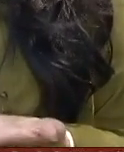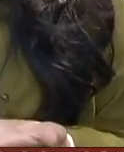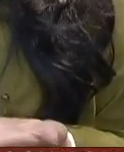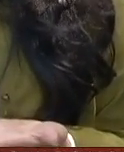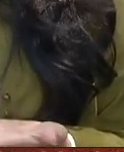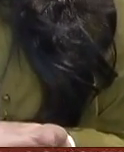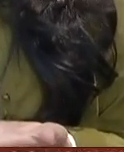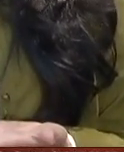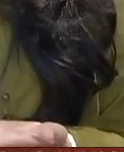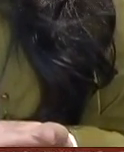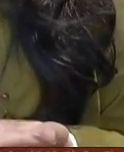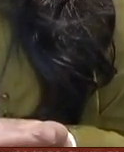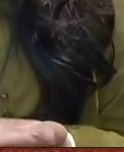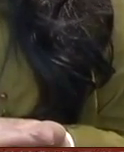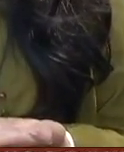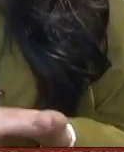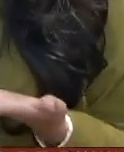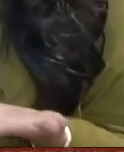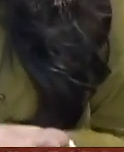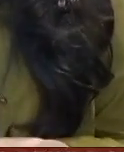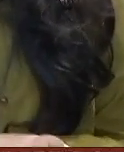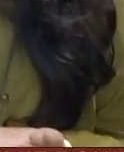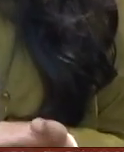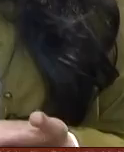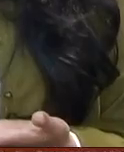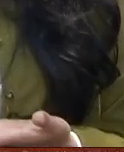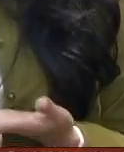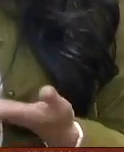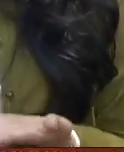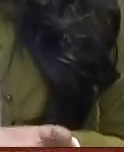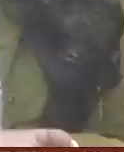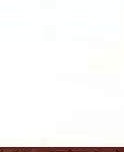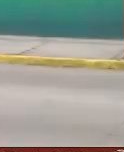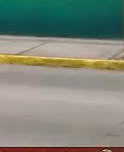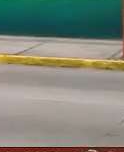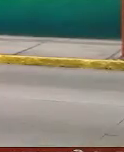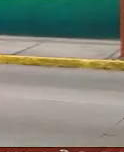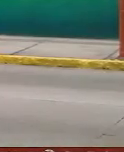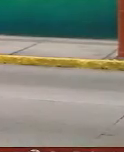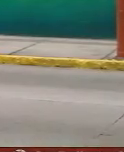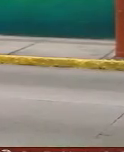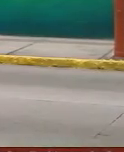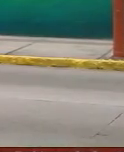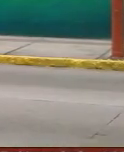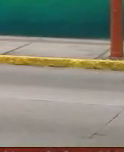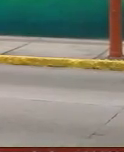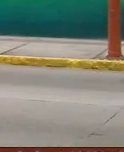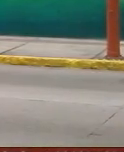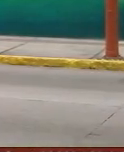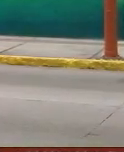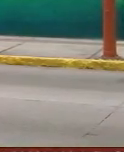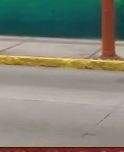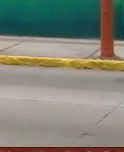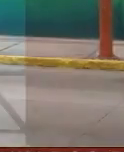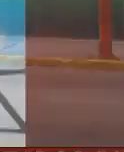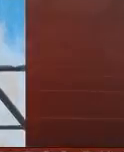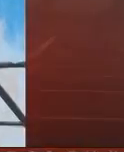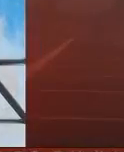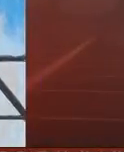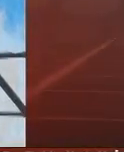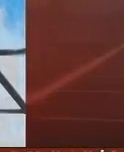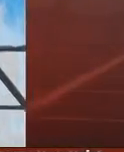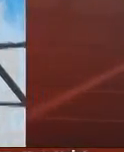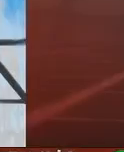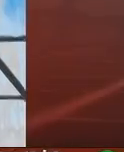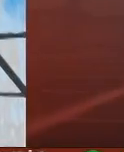pues prácticamente tirada porque no duraba. Con la intención de promover el trabajo de la Fundación de Ayuda al Débil